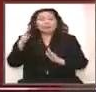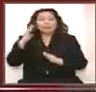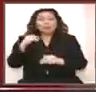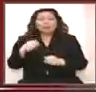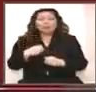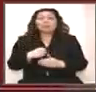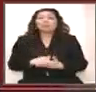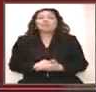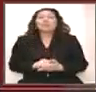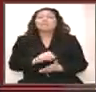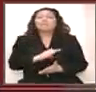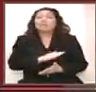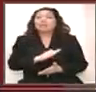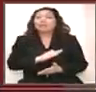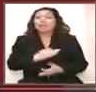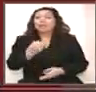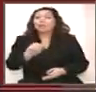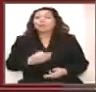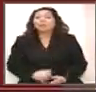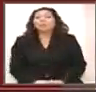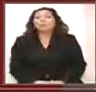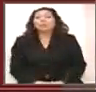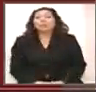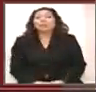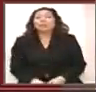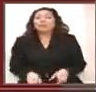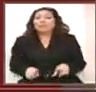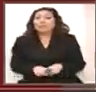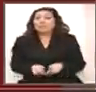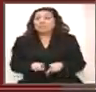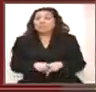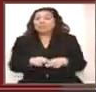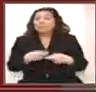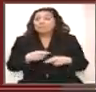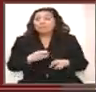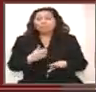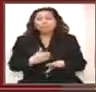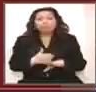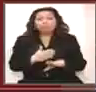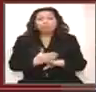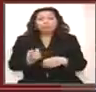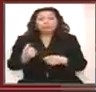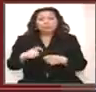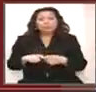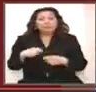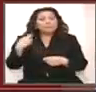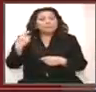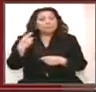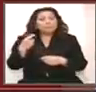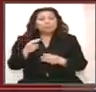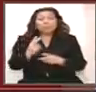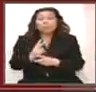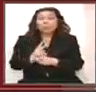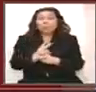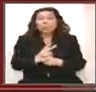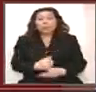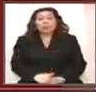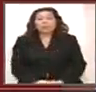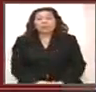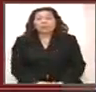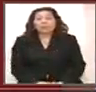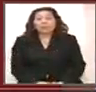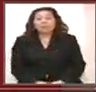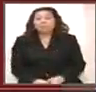policial, fiscal, judicial, se requiere también promover el desarrollo integral de políticas de prevención, que